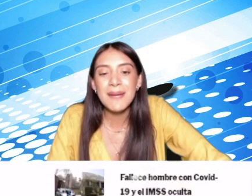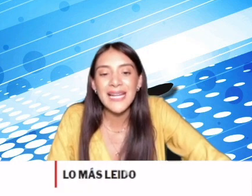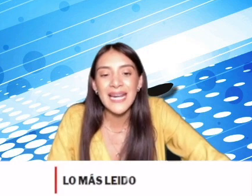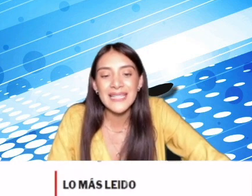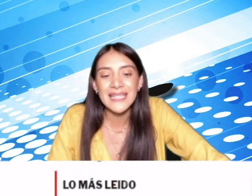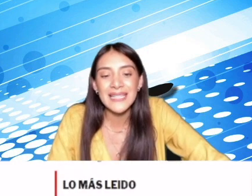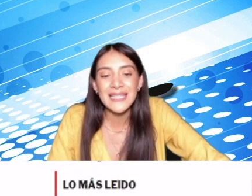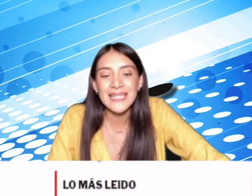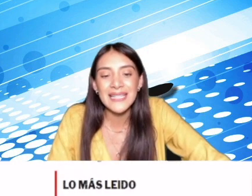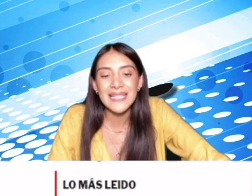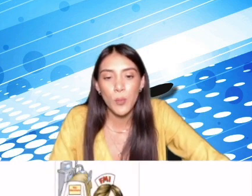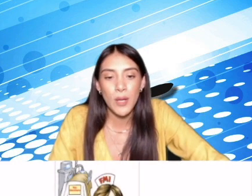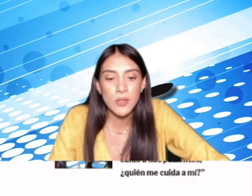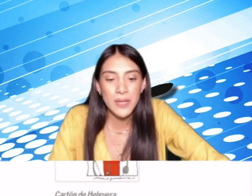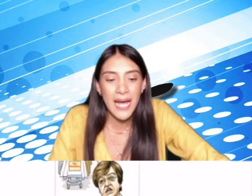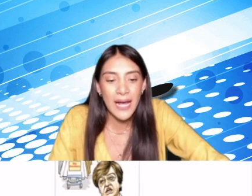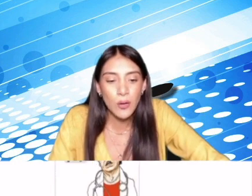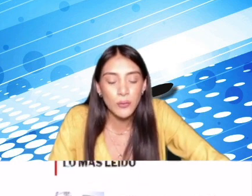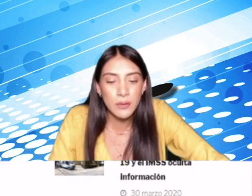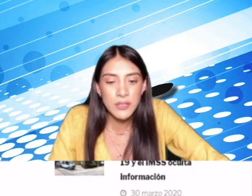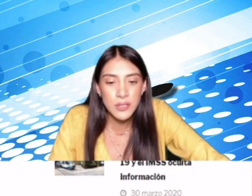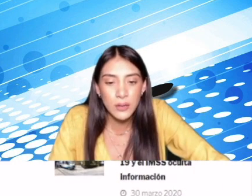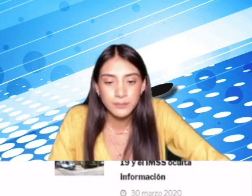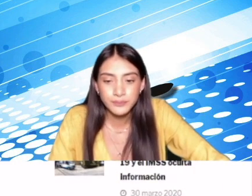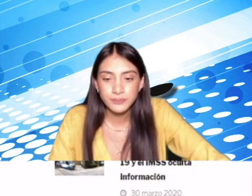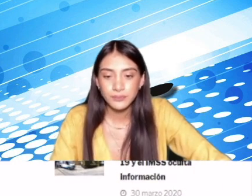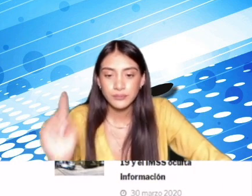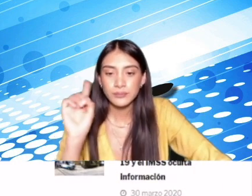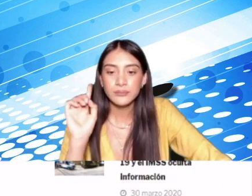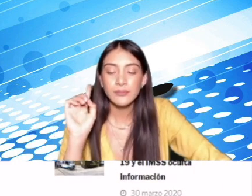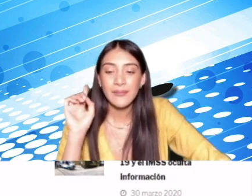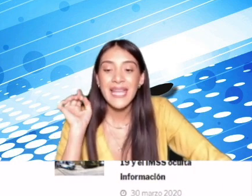primas de Margarita Zavala, como lo podemos ver a continuación,